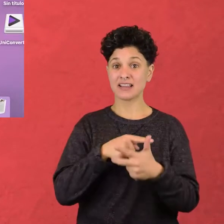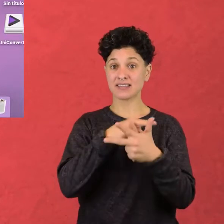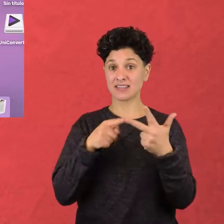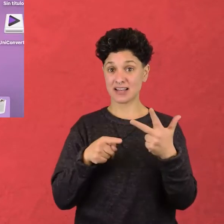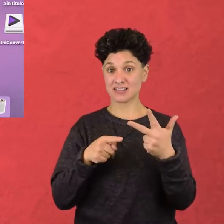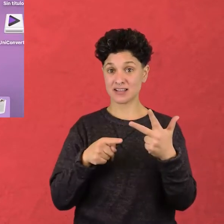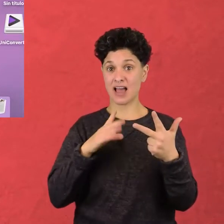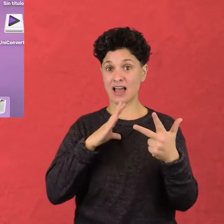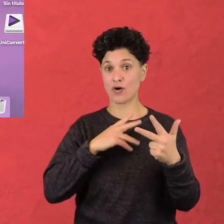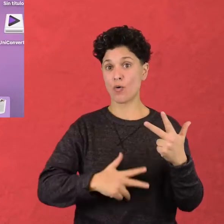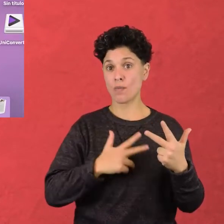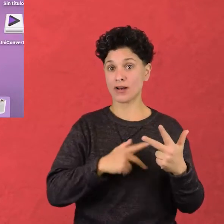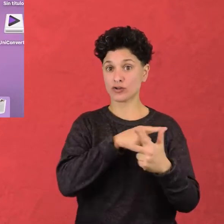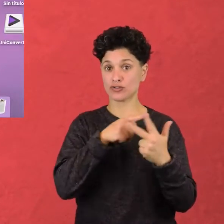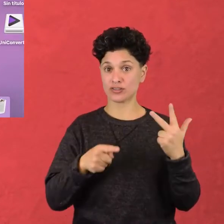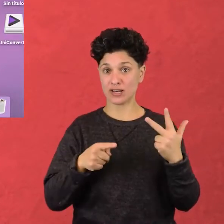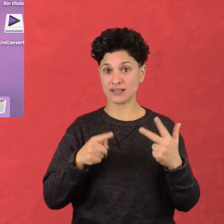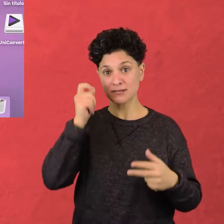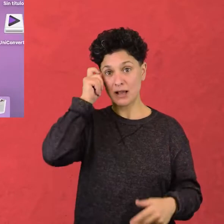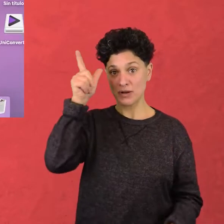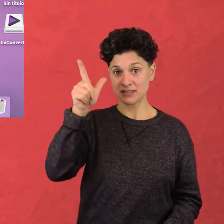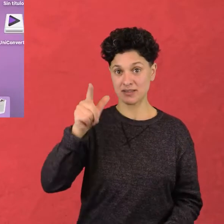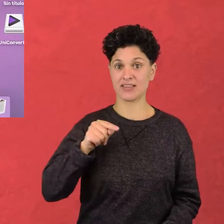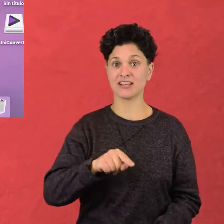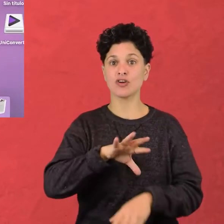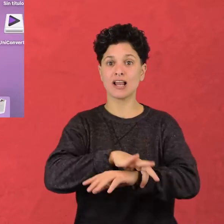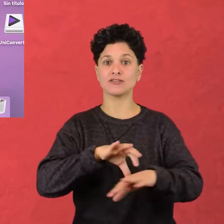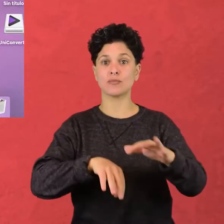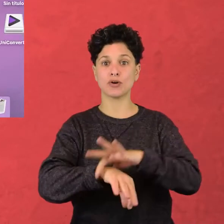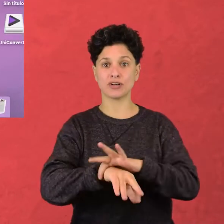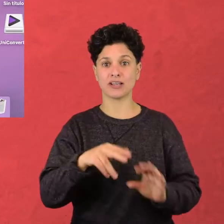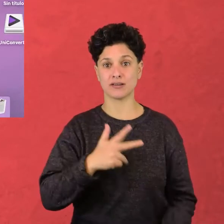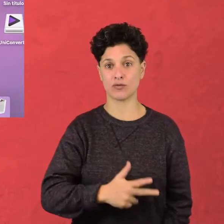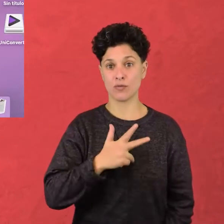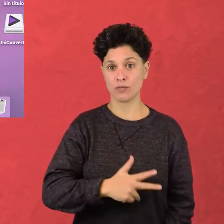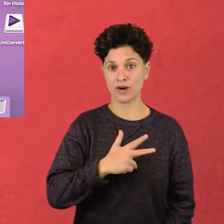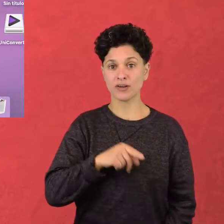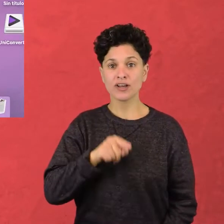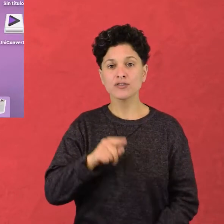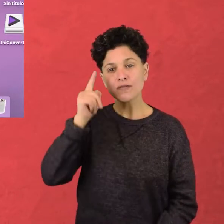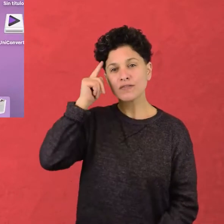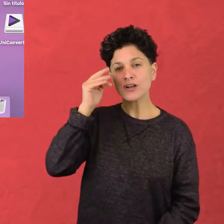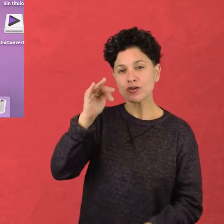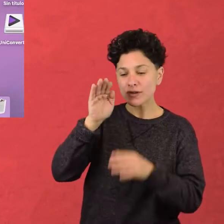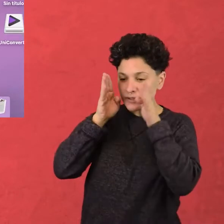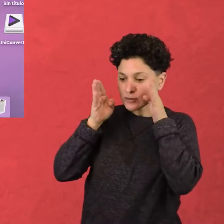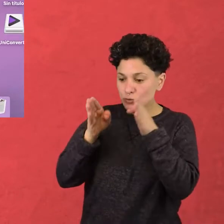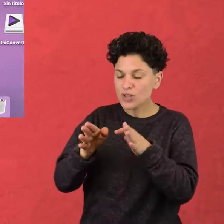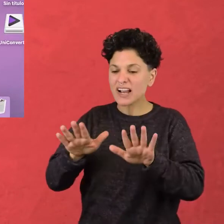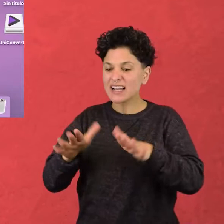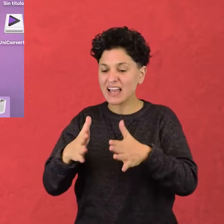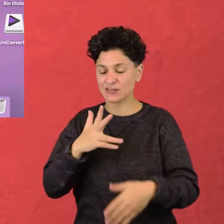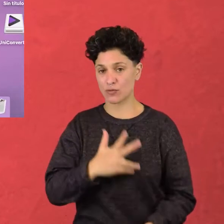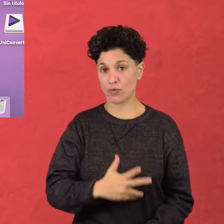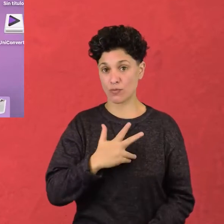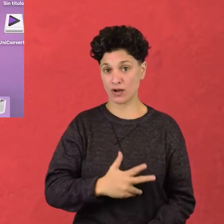es lo que es el ser humano. Esta es la antropología. ¿Qué es la antropología? Es la rama de la filosofía que estudia qué es el ser humano. Bueno, el ser